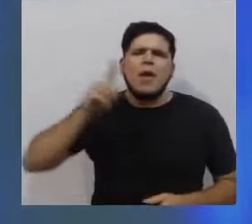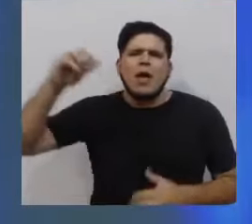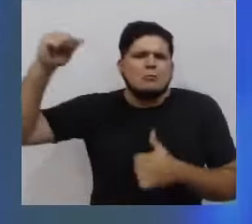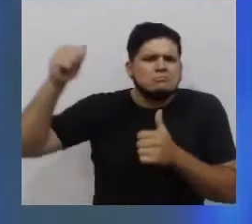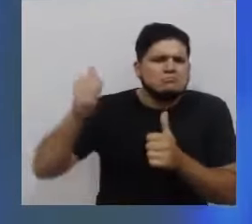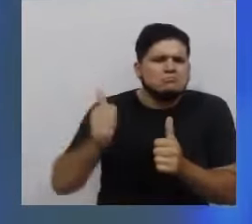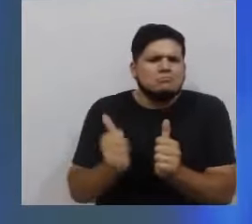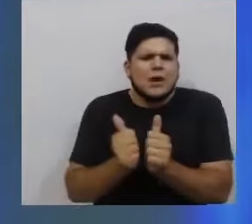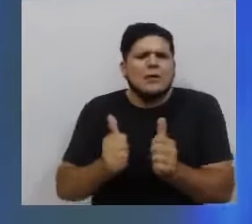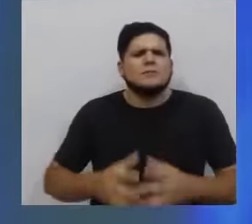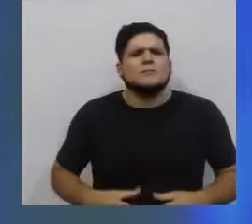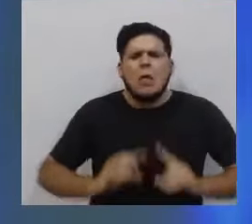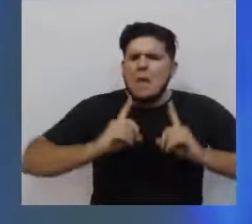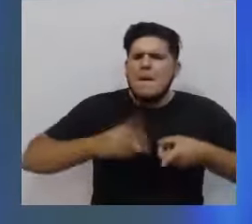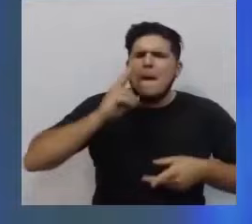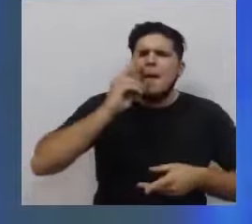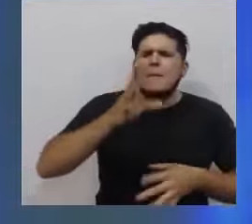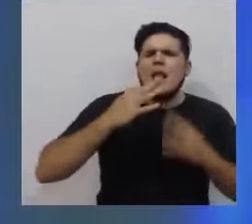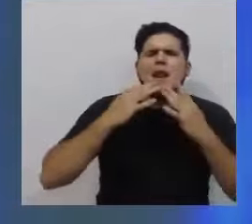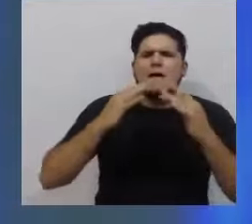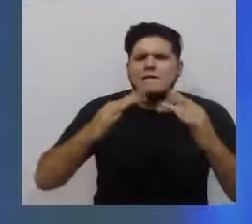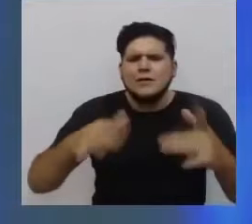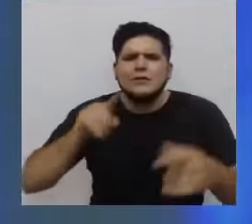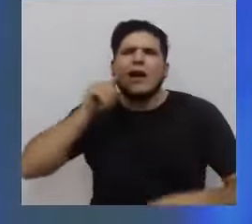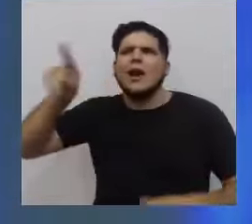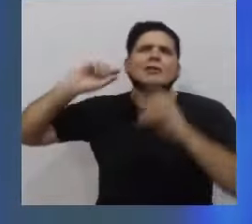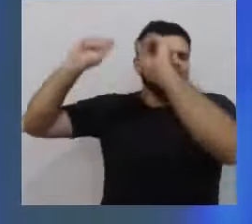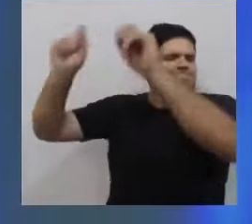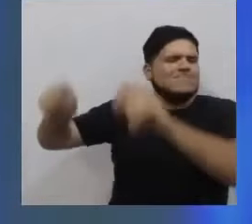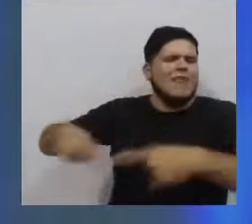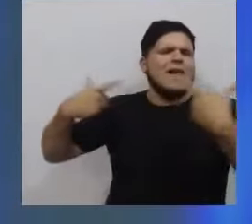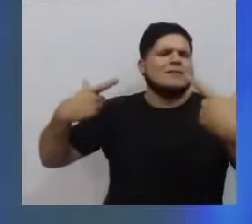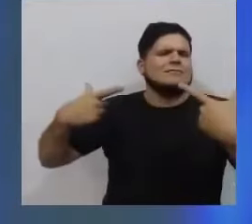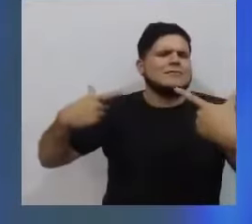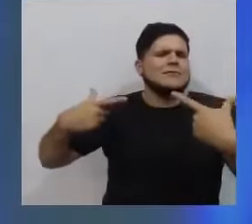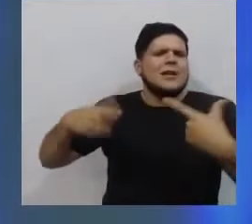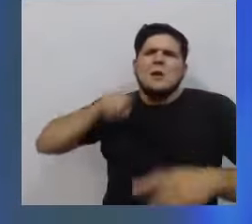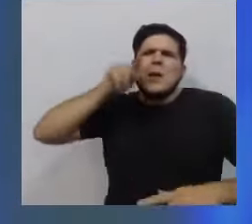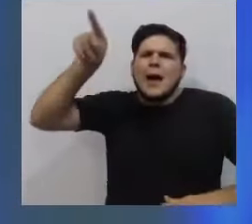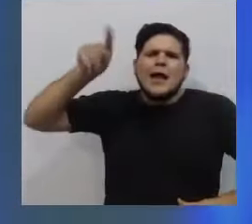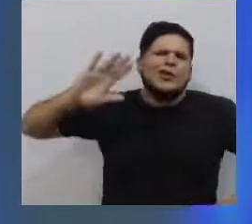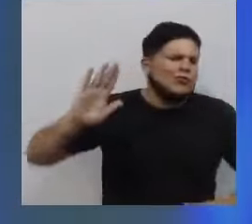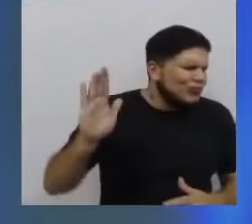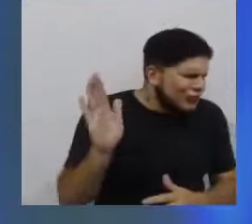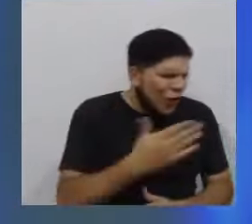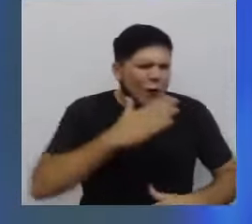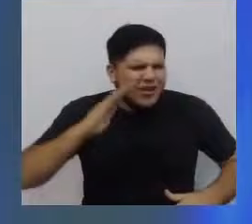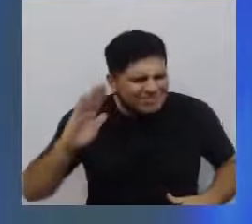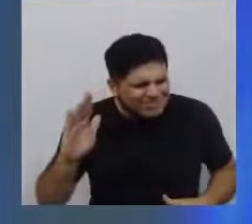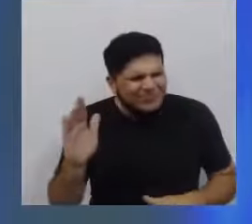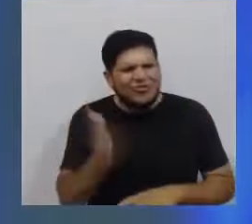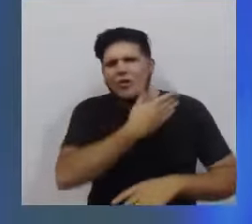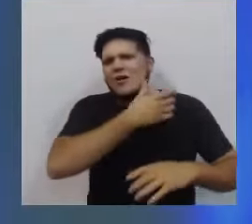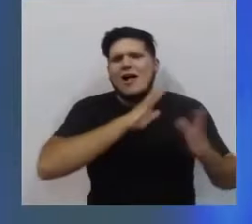viene de dios es para mí la voy a disfrutar y a él le doy toda toda toda la gloria aplauda ese dios muchos desean que te vaya